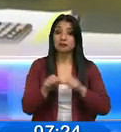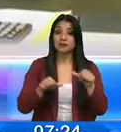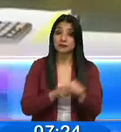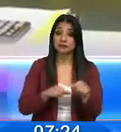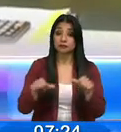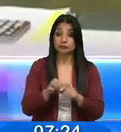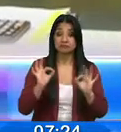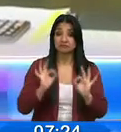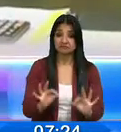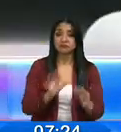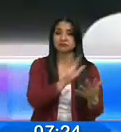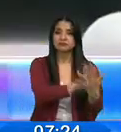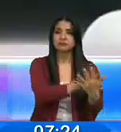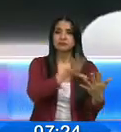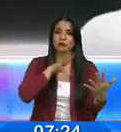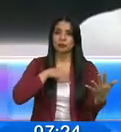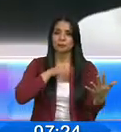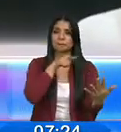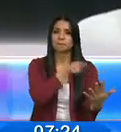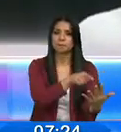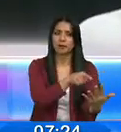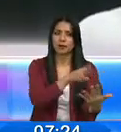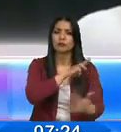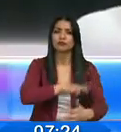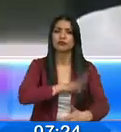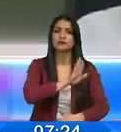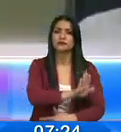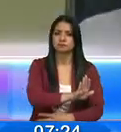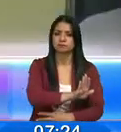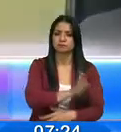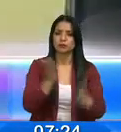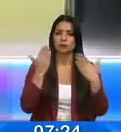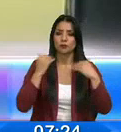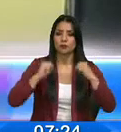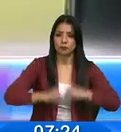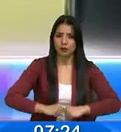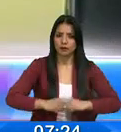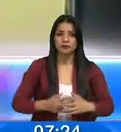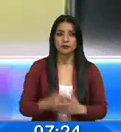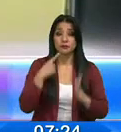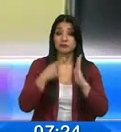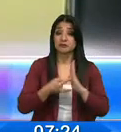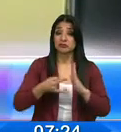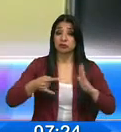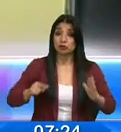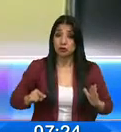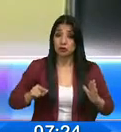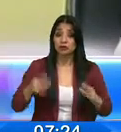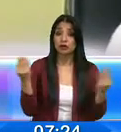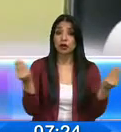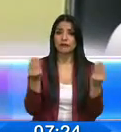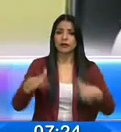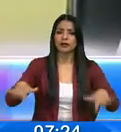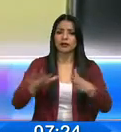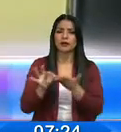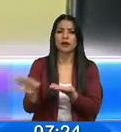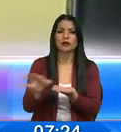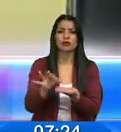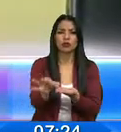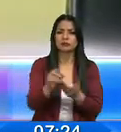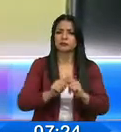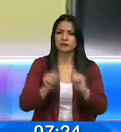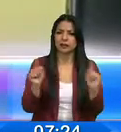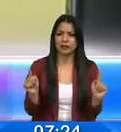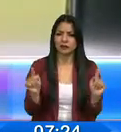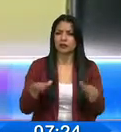una réplica de lo bueno que se ha hecho en la ciudad de Guayaquil. Tecnología, que los chicos se sientan de los cantones. ¿Cuál es la diferencia,